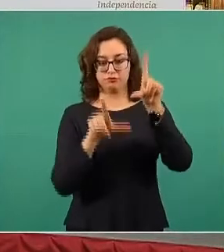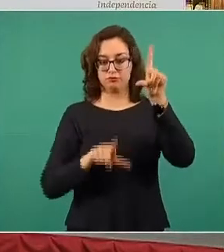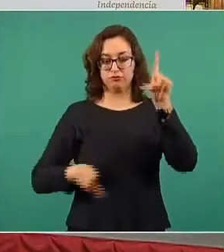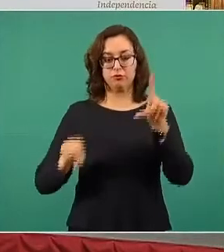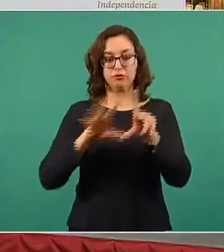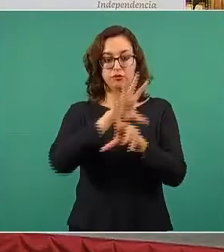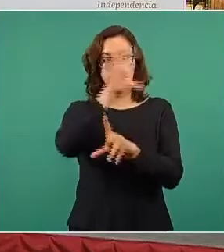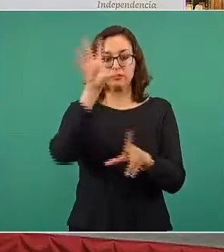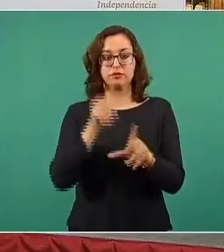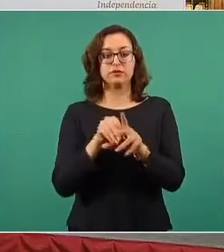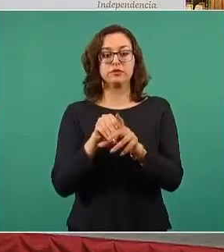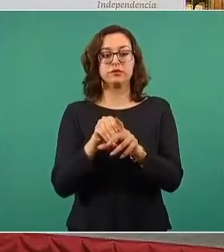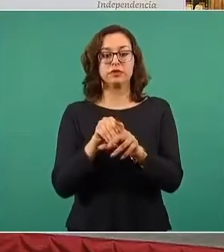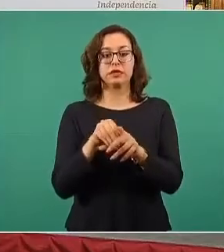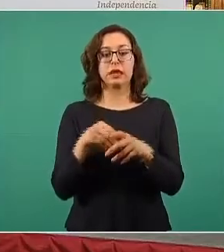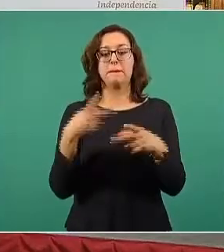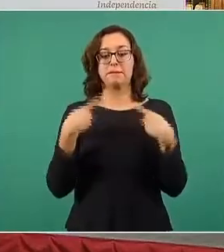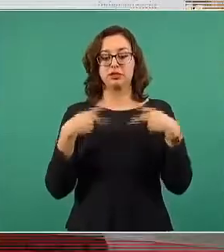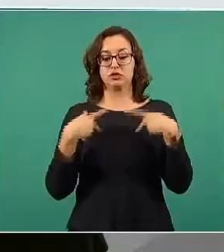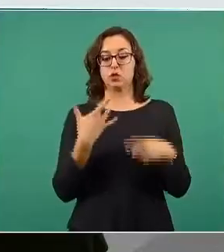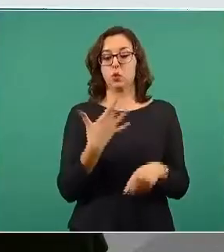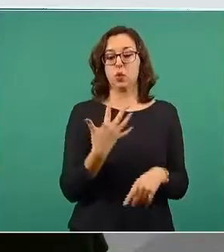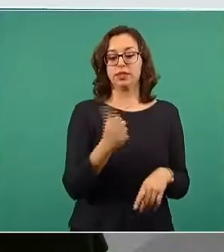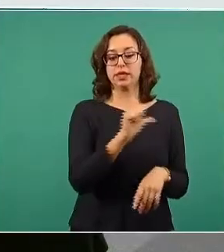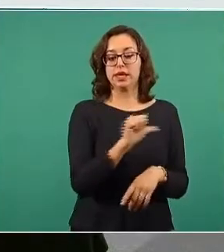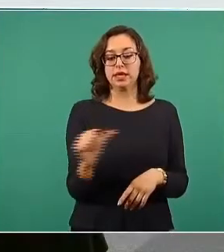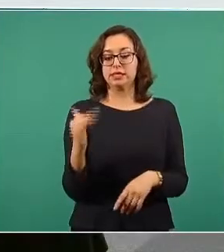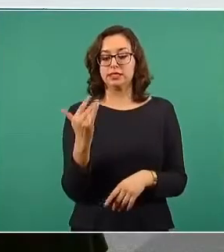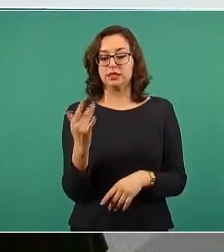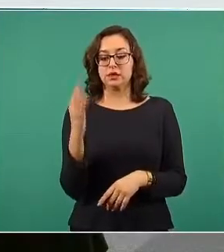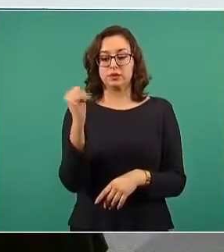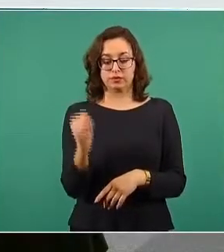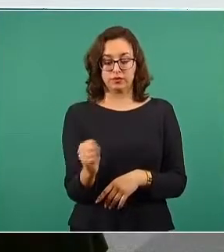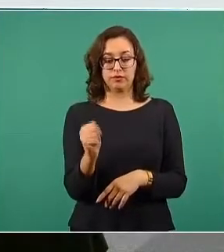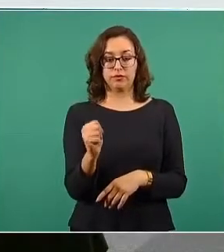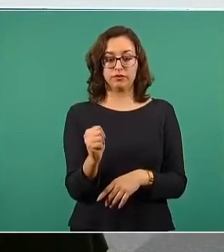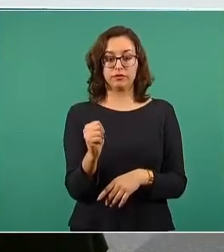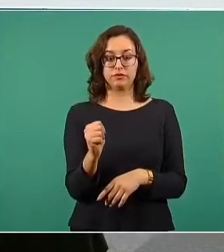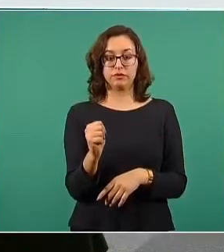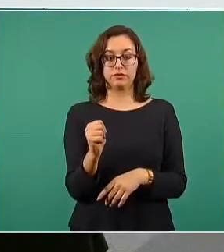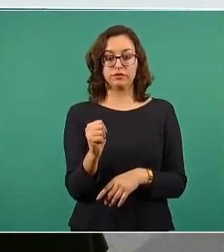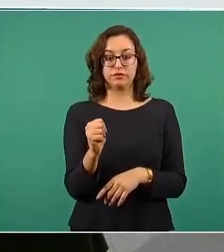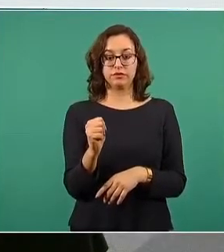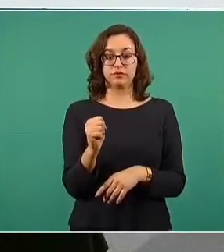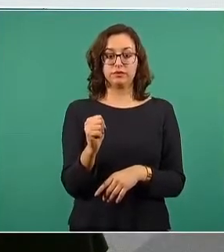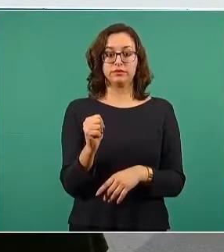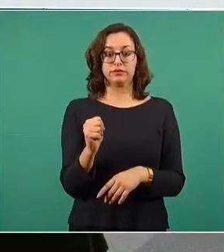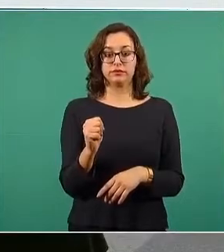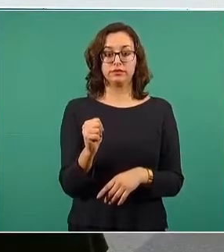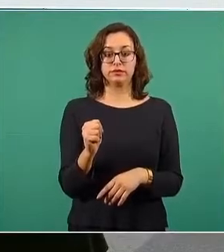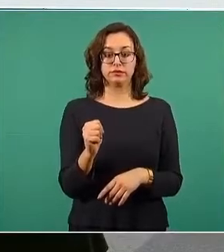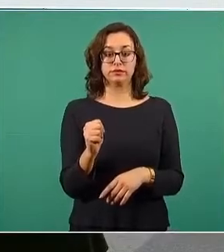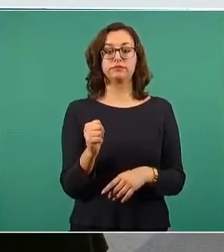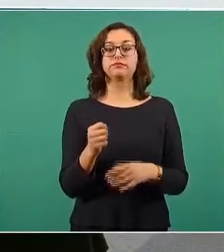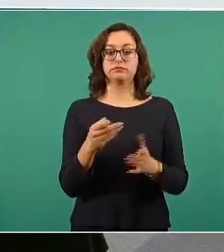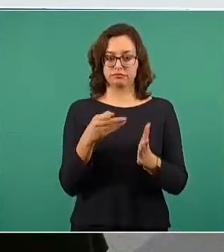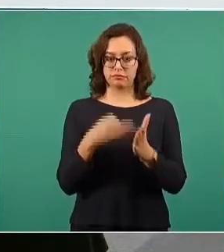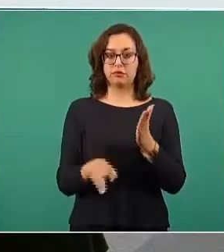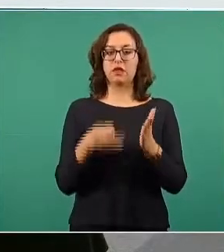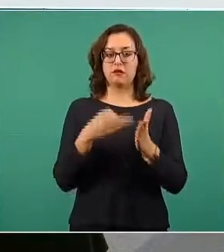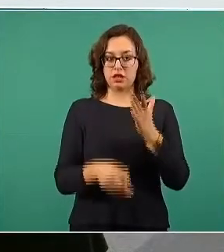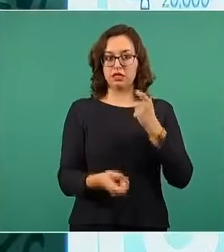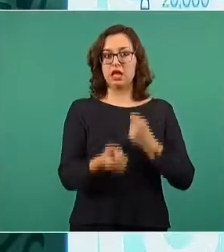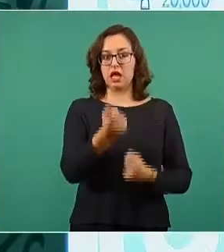nacional para la vacunación de personas de 50 a 59. Todavía hay un camino que